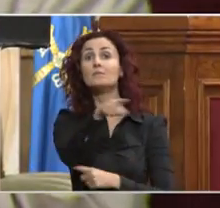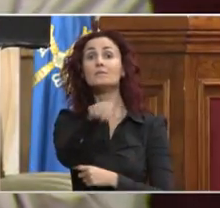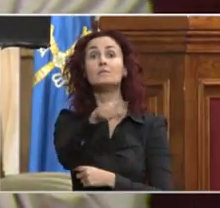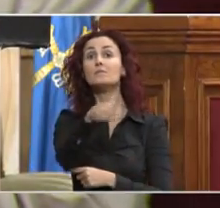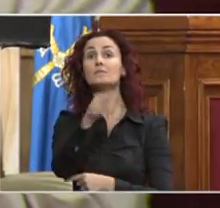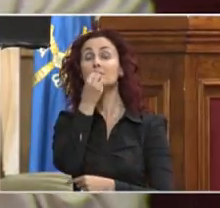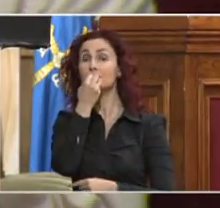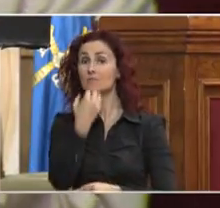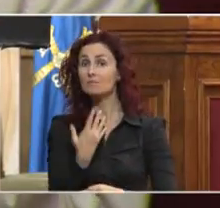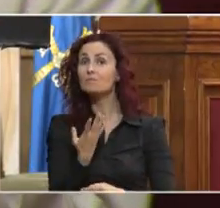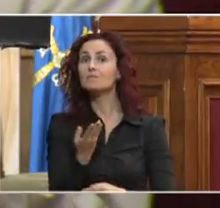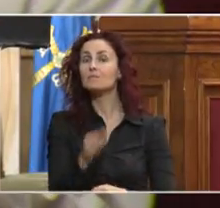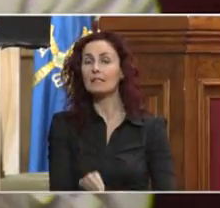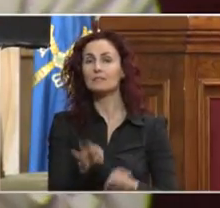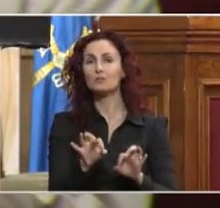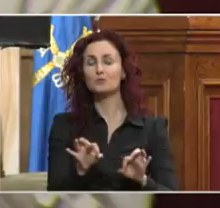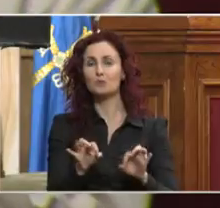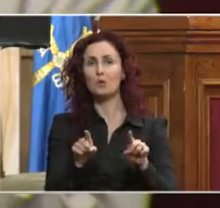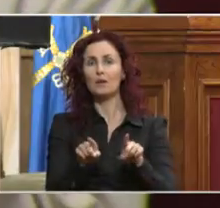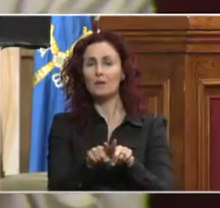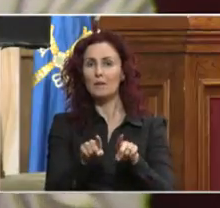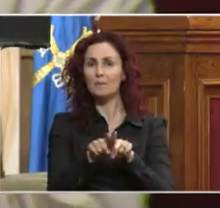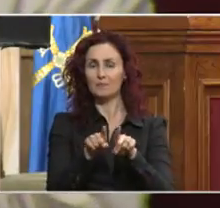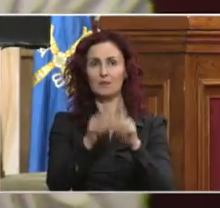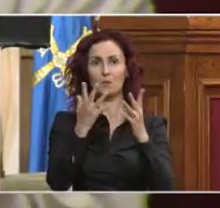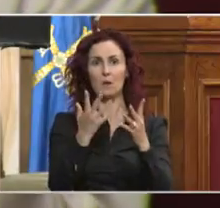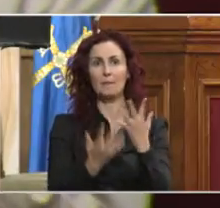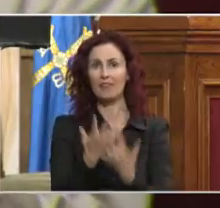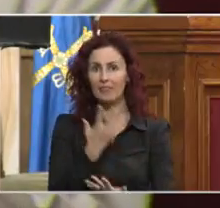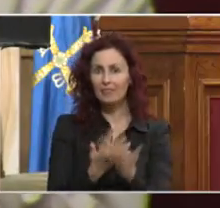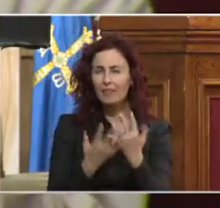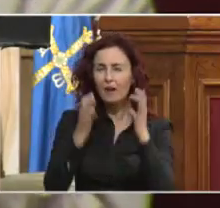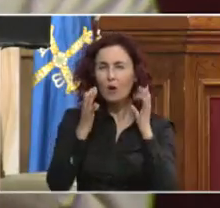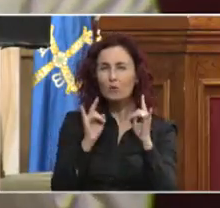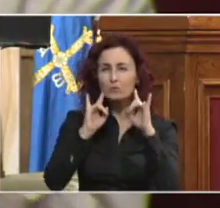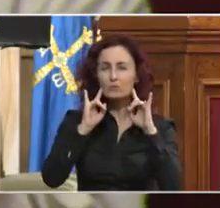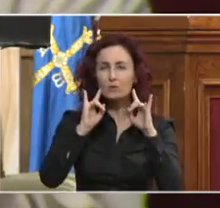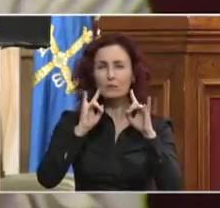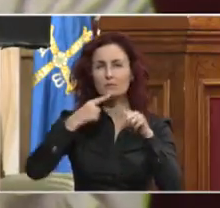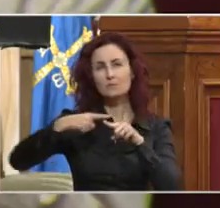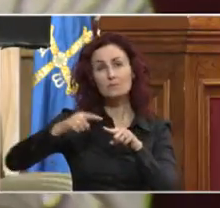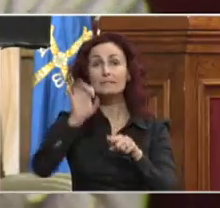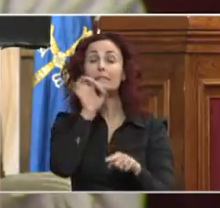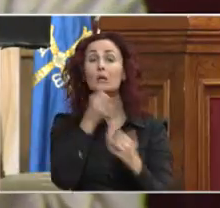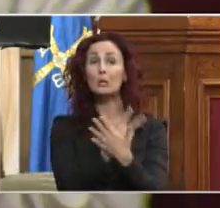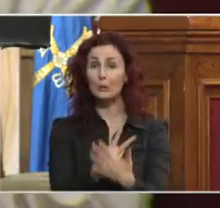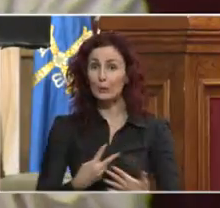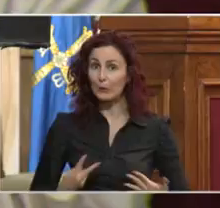inclusive un repertorio muy ecléctico, ¿no? Es decir, polifonía del siglo